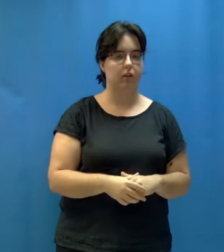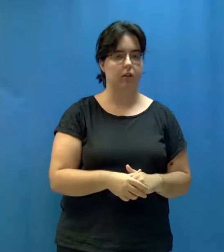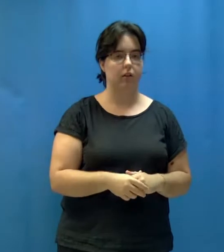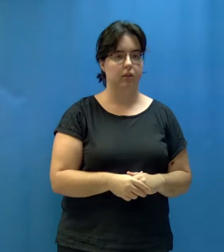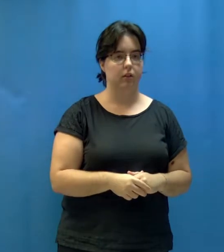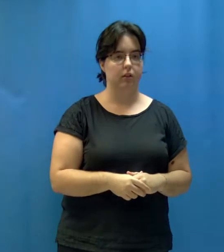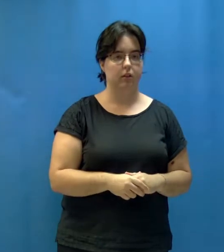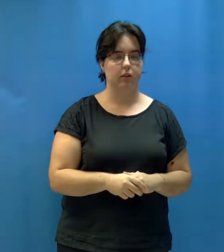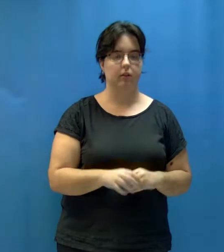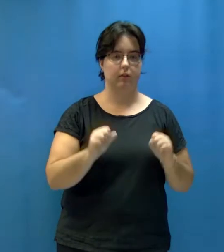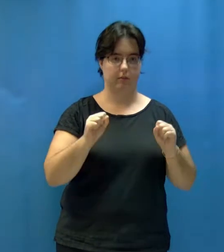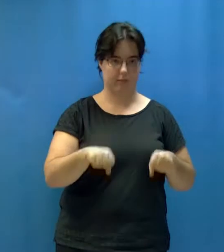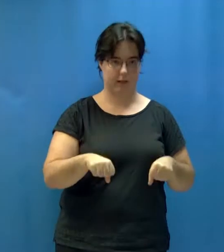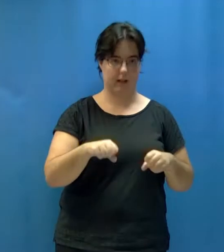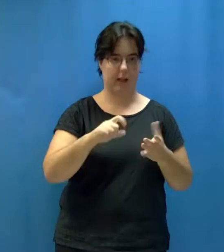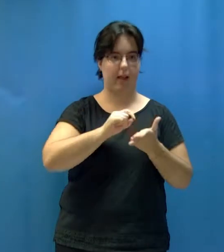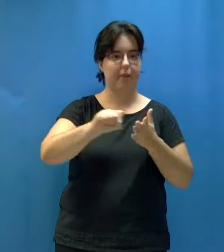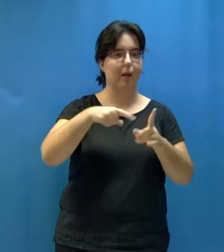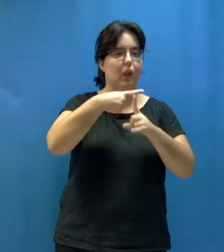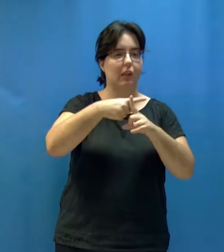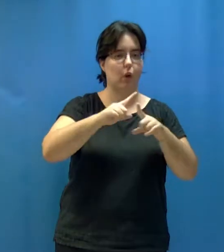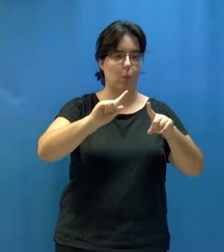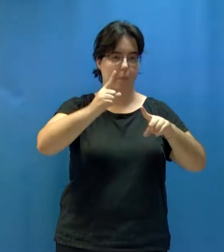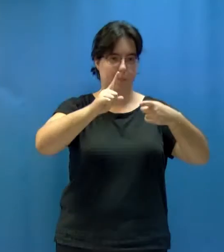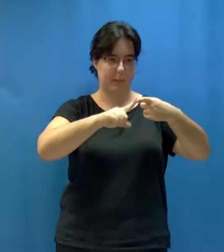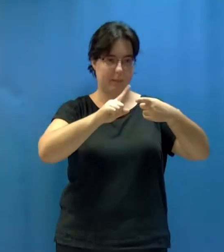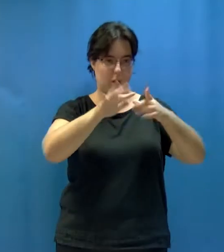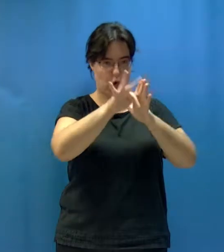Pues primer punto del despacho extraordinario.